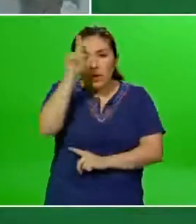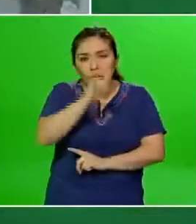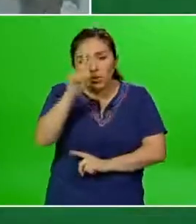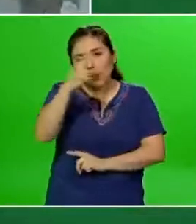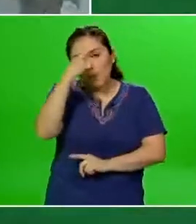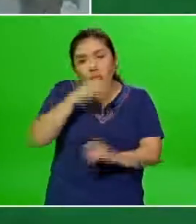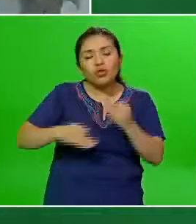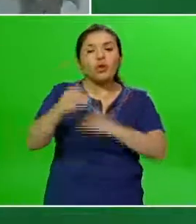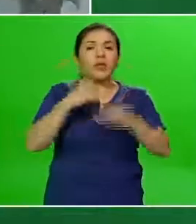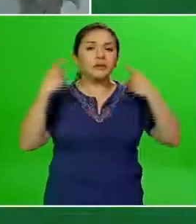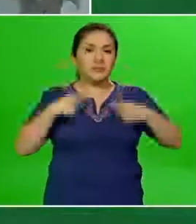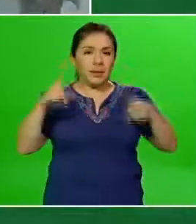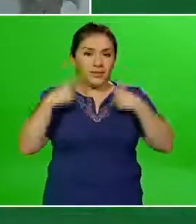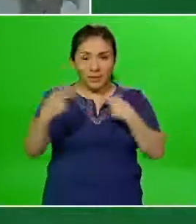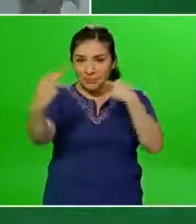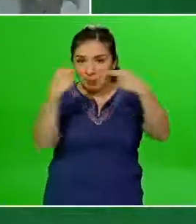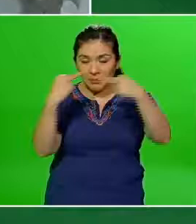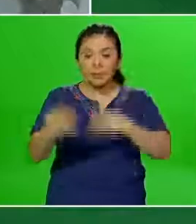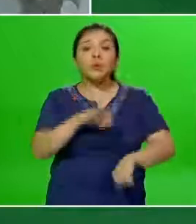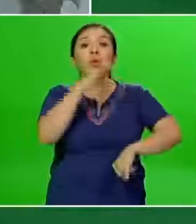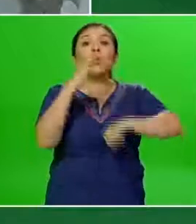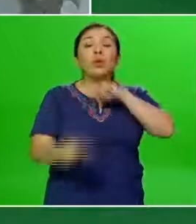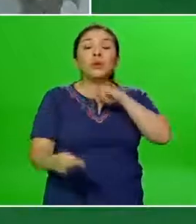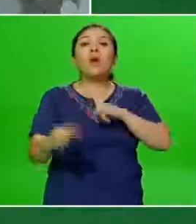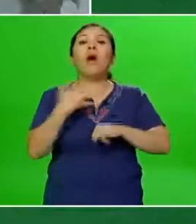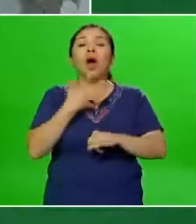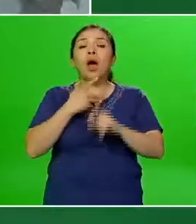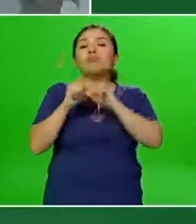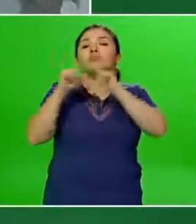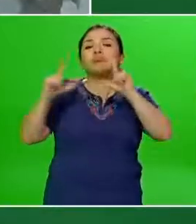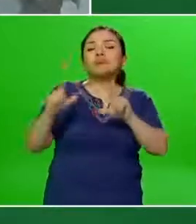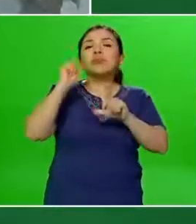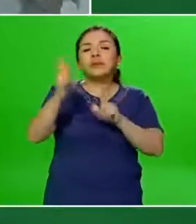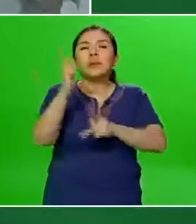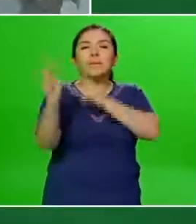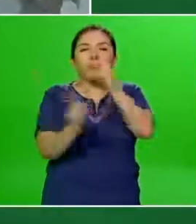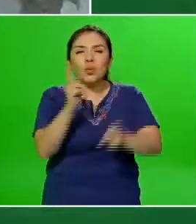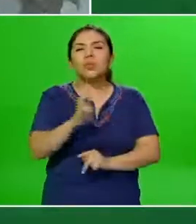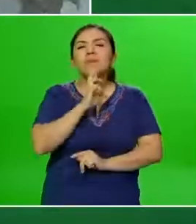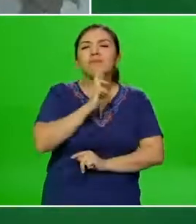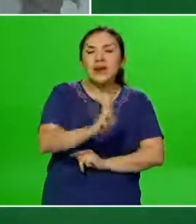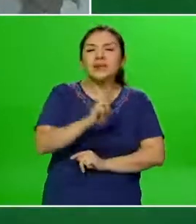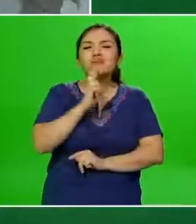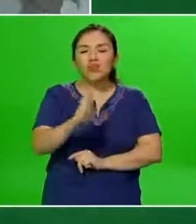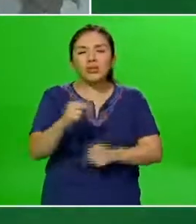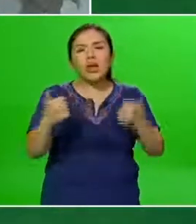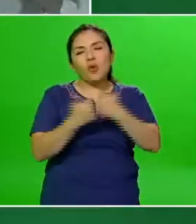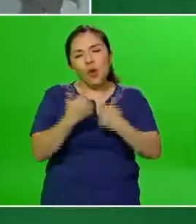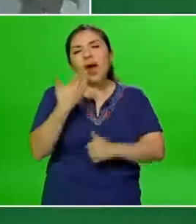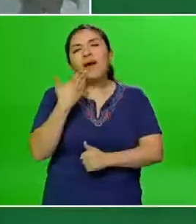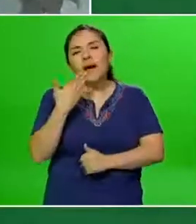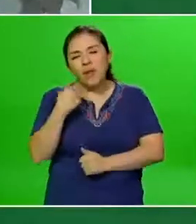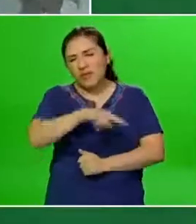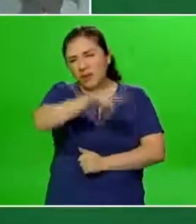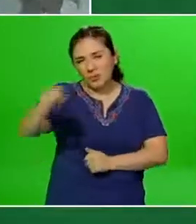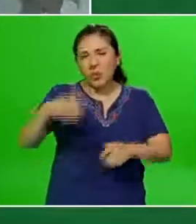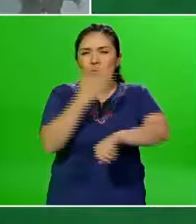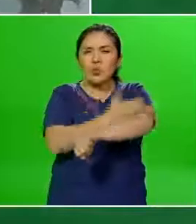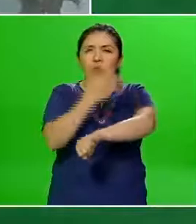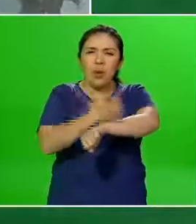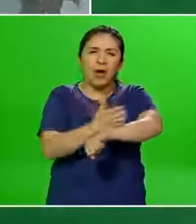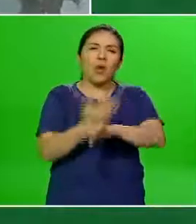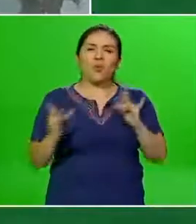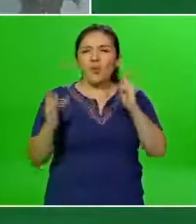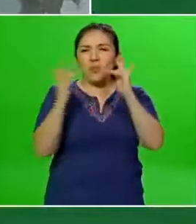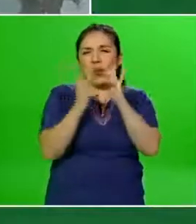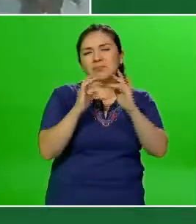toda la gente que nos escucha. Y por último estaremos en la sección de preguntas y respuestas, muy amablemente con los medios de comunicación